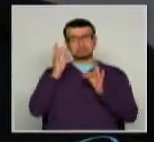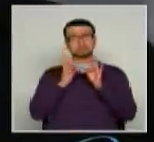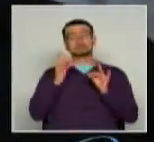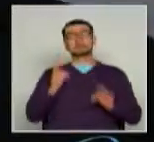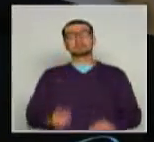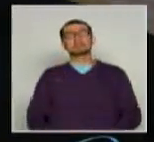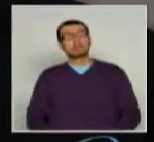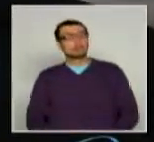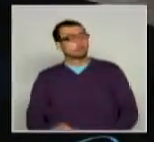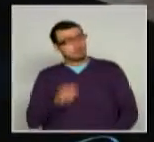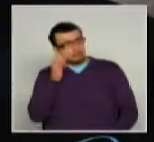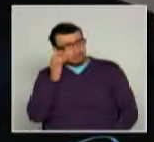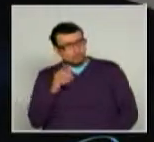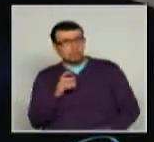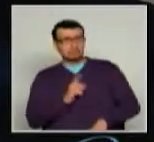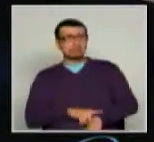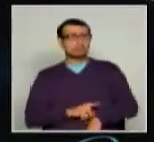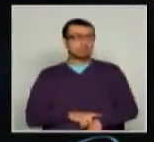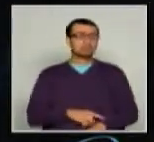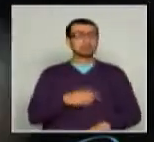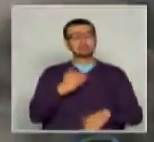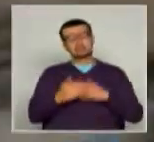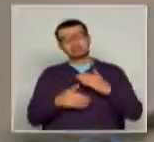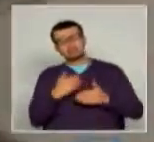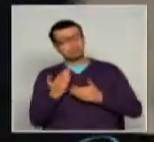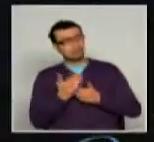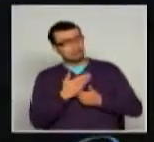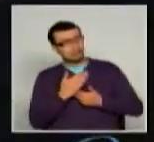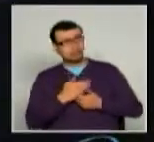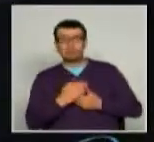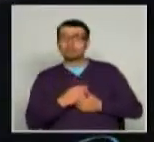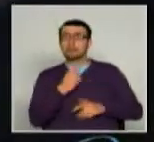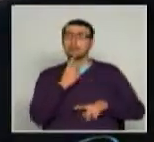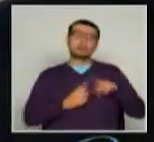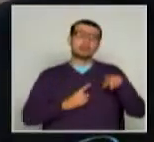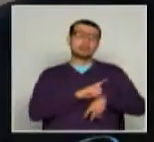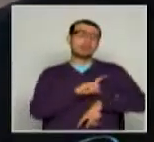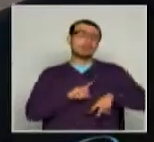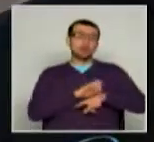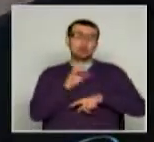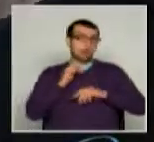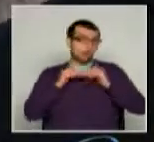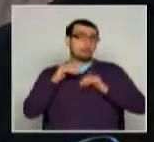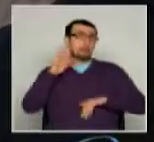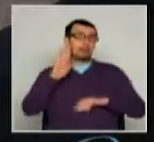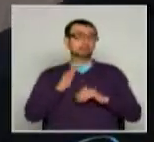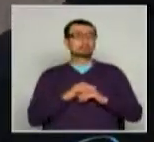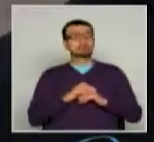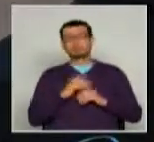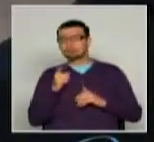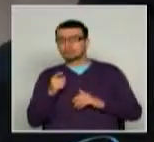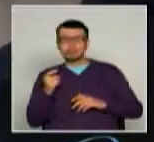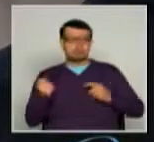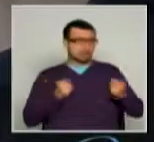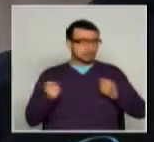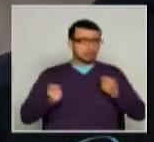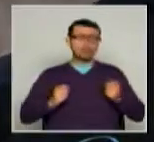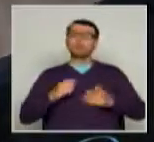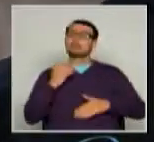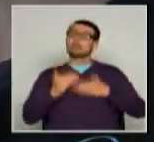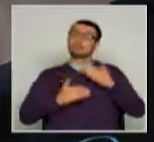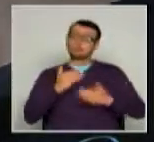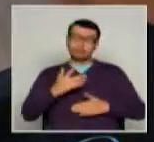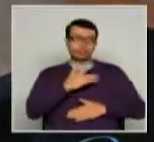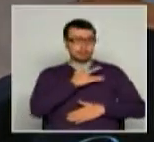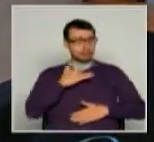En un tiempo aproximado de consulta de media hora o hasta más, se puede iniciar un procedimiento